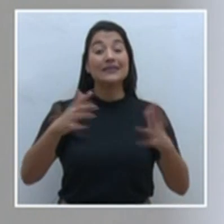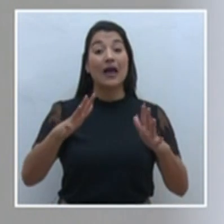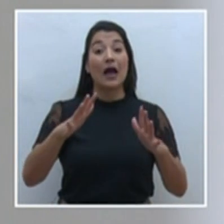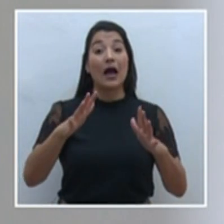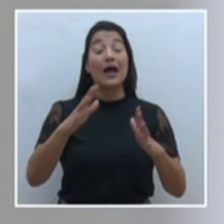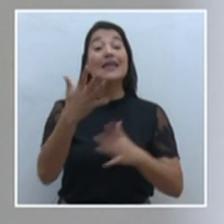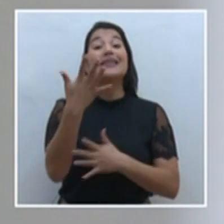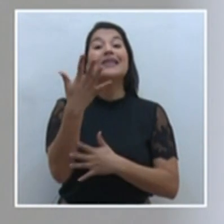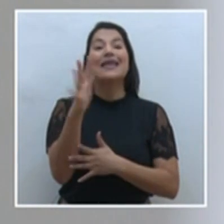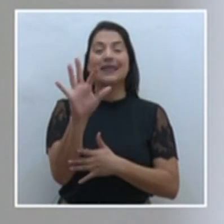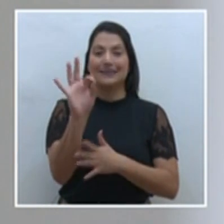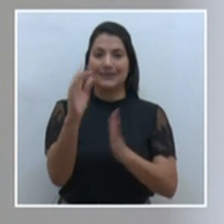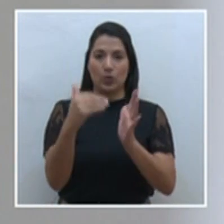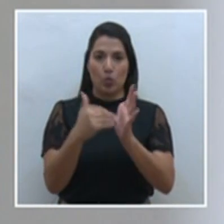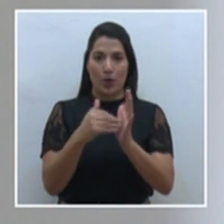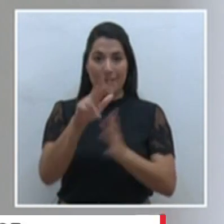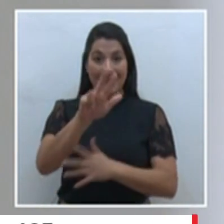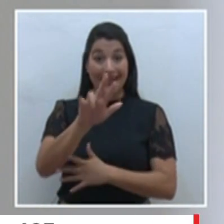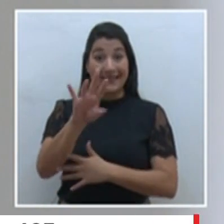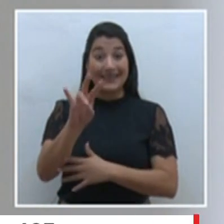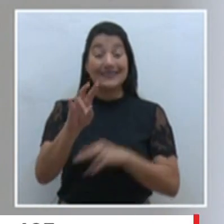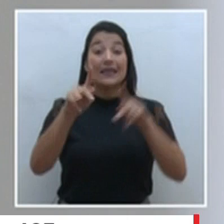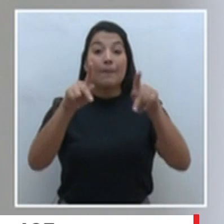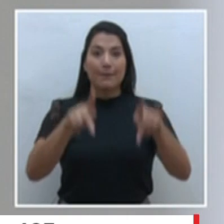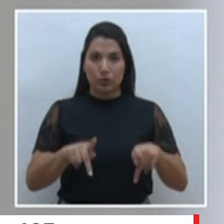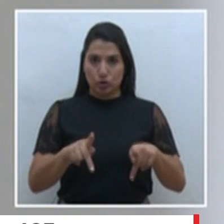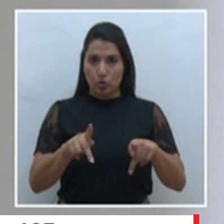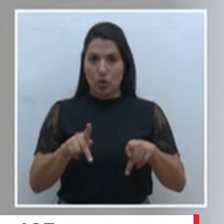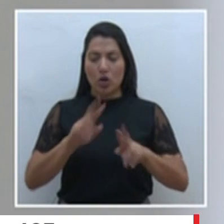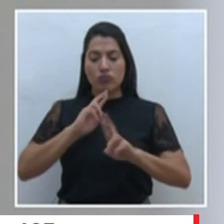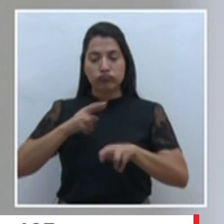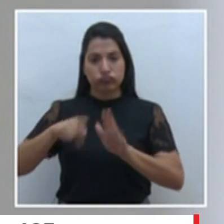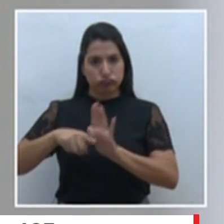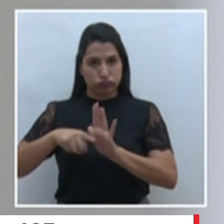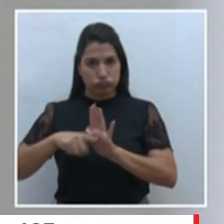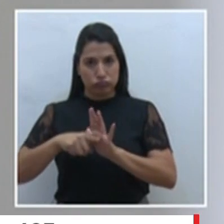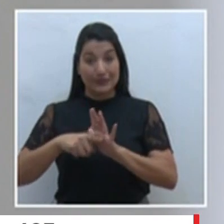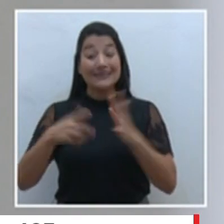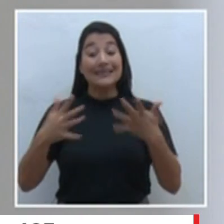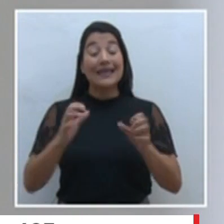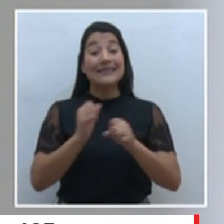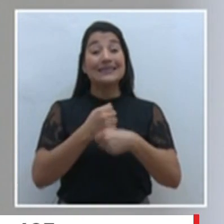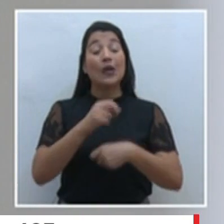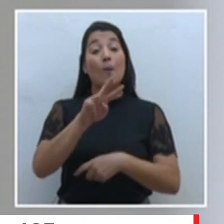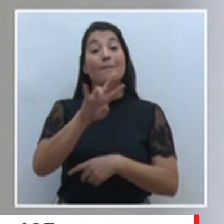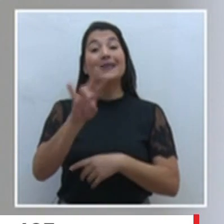de 19.037 personas y se han procesado un total de